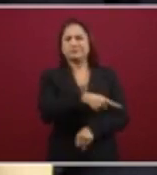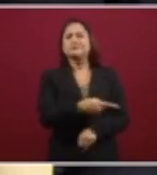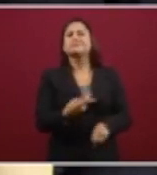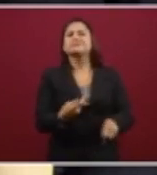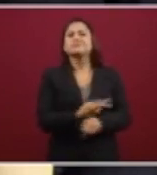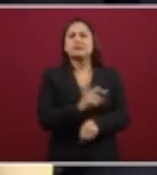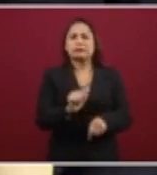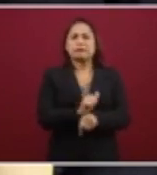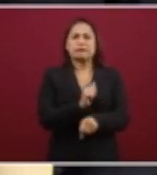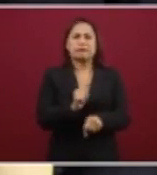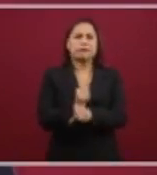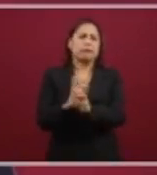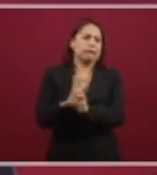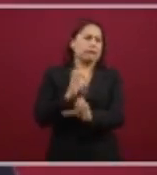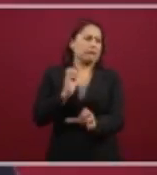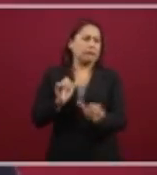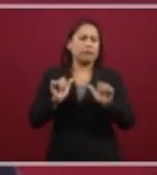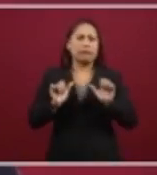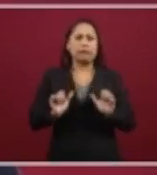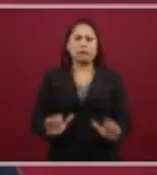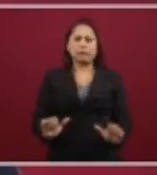de lujo,